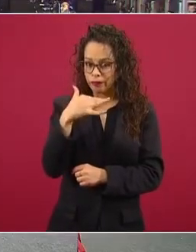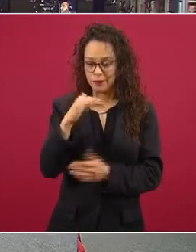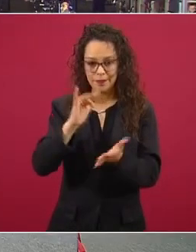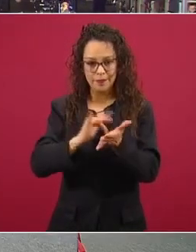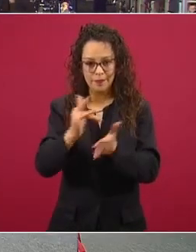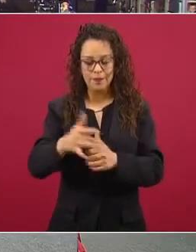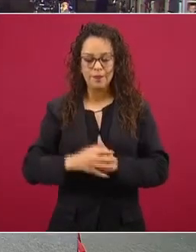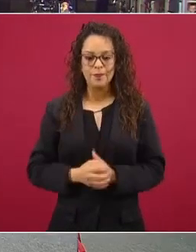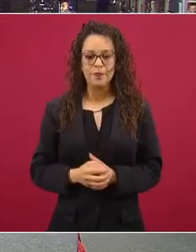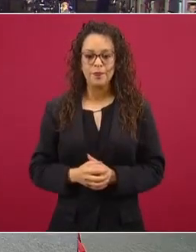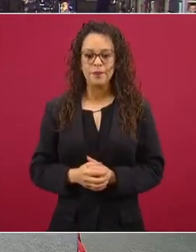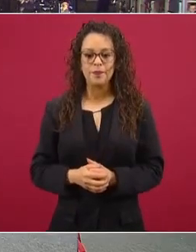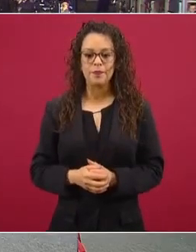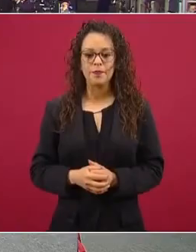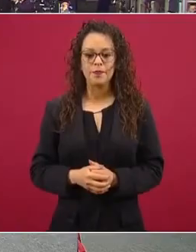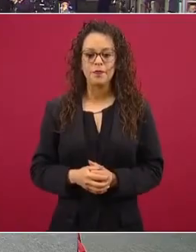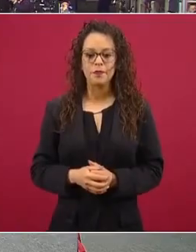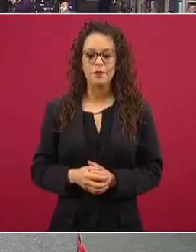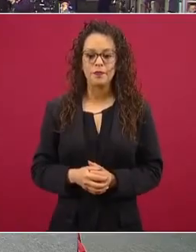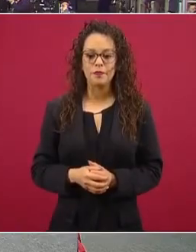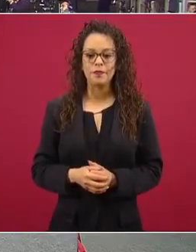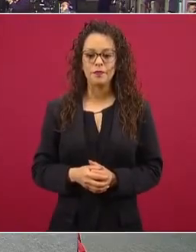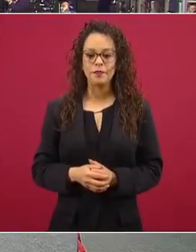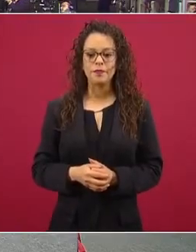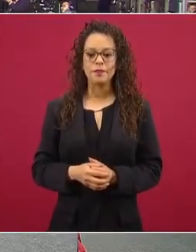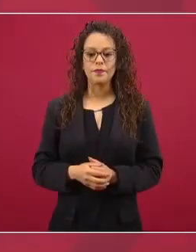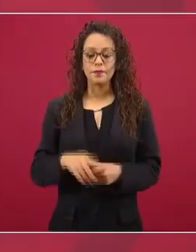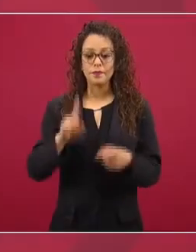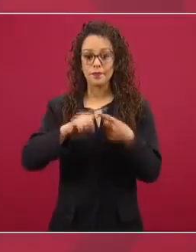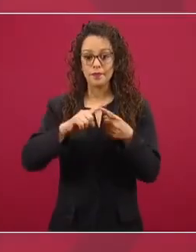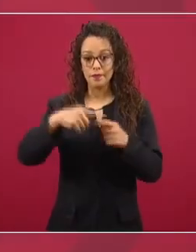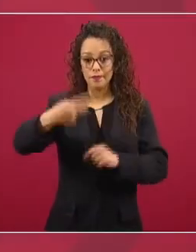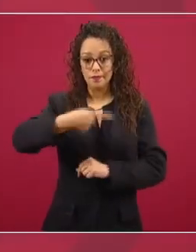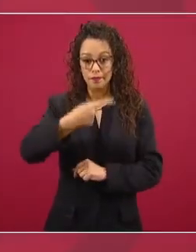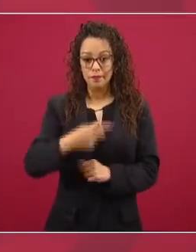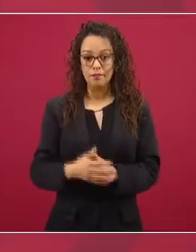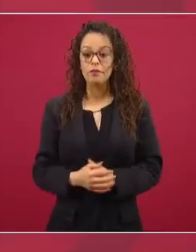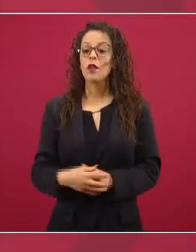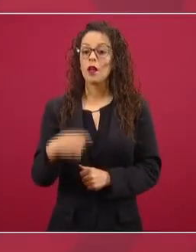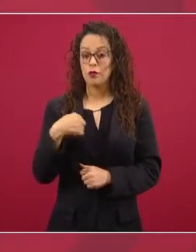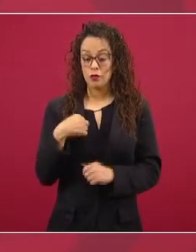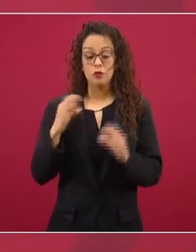Bueno, acerca de lo primero, yo me cuido.